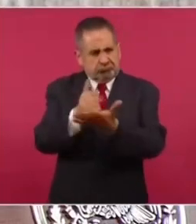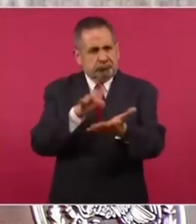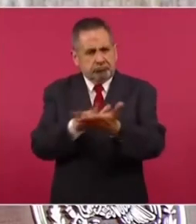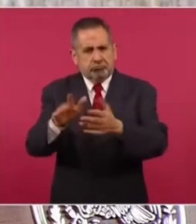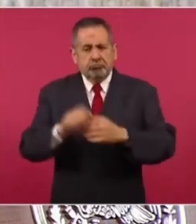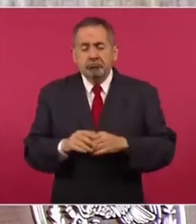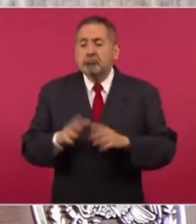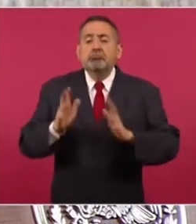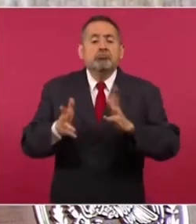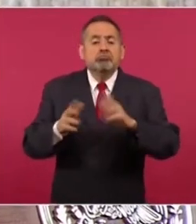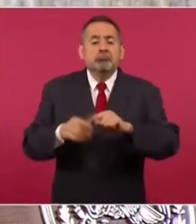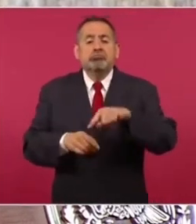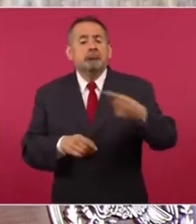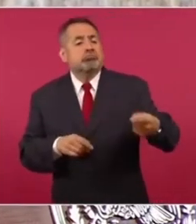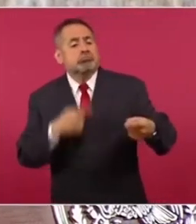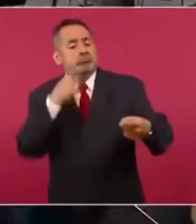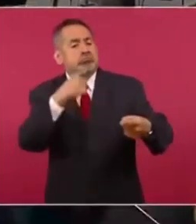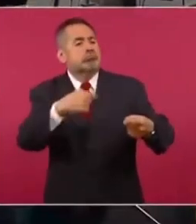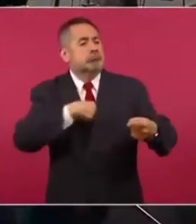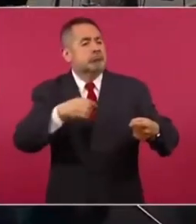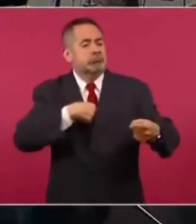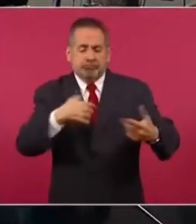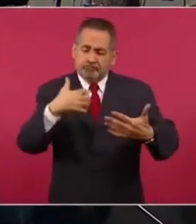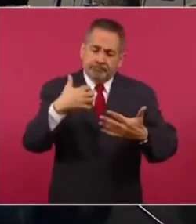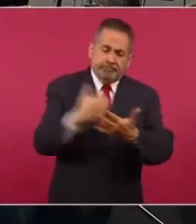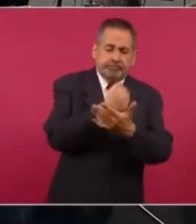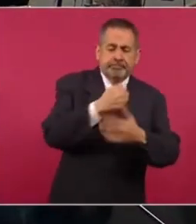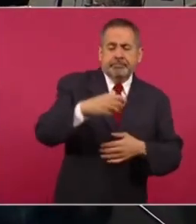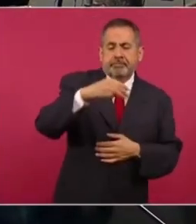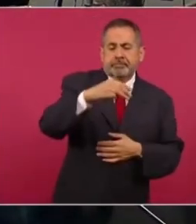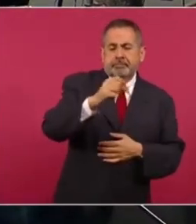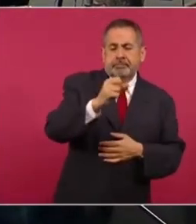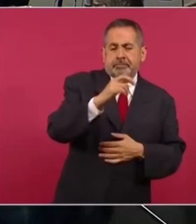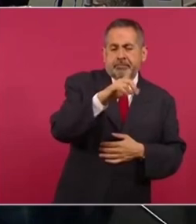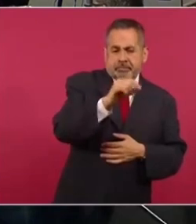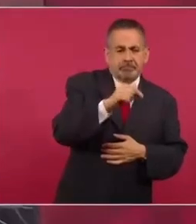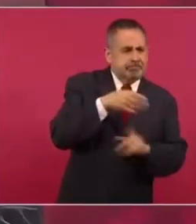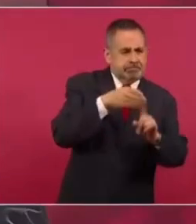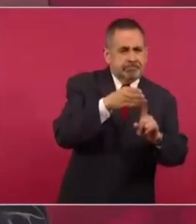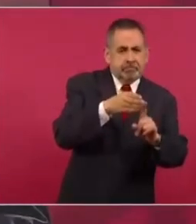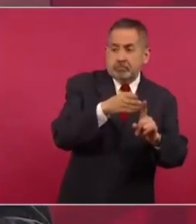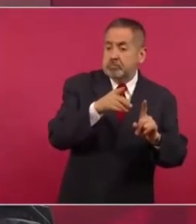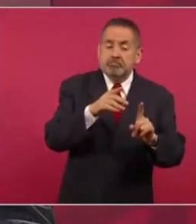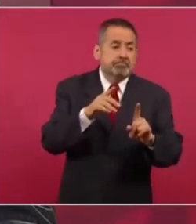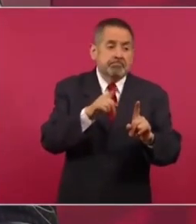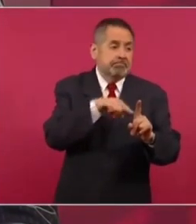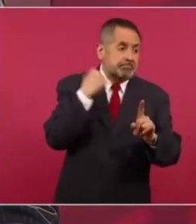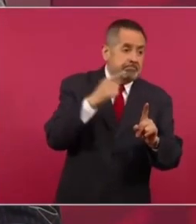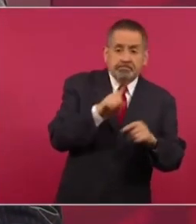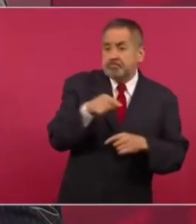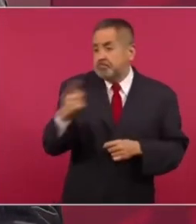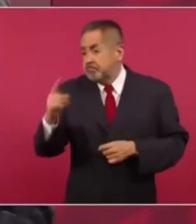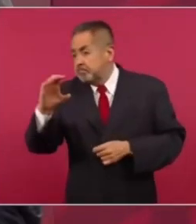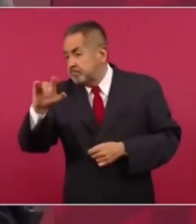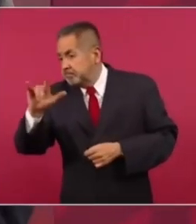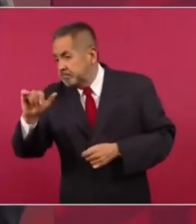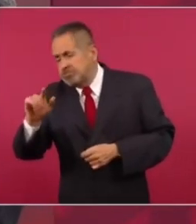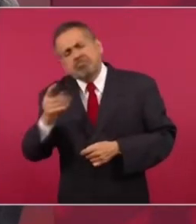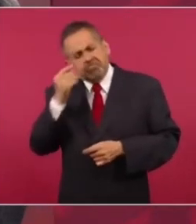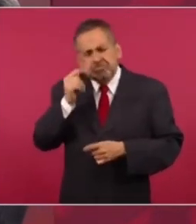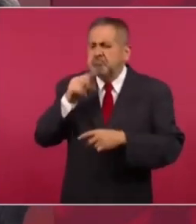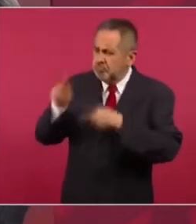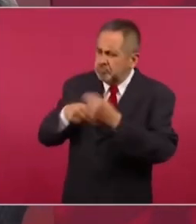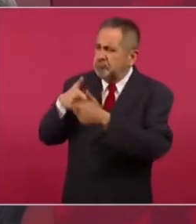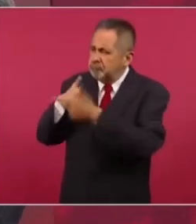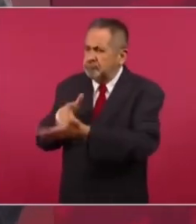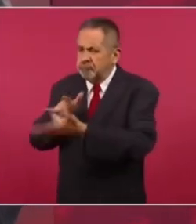O yo estoy por Marcelo, pero si gana Claudia, voy a votar por Claudia. O yo estoy por Adán,